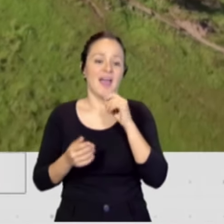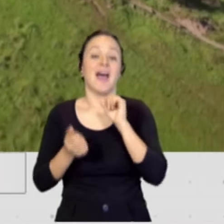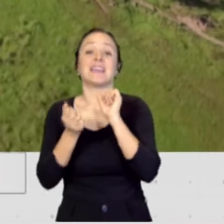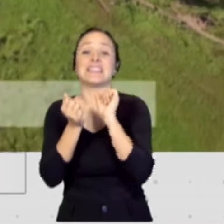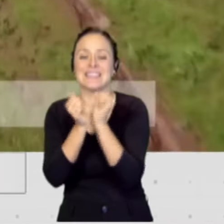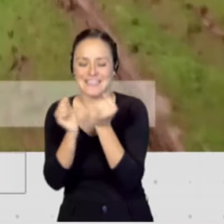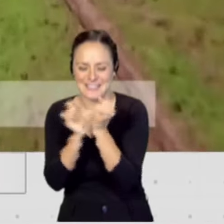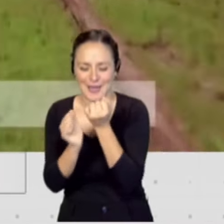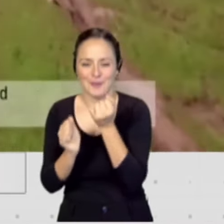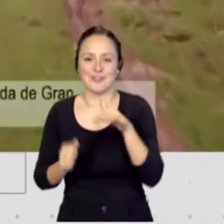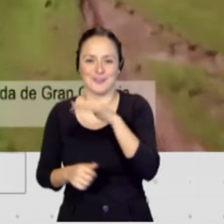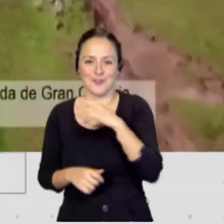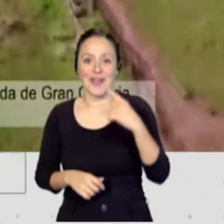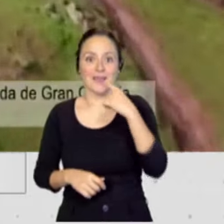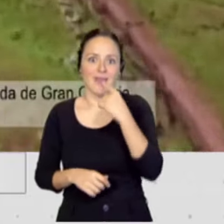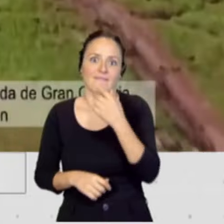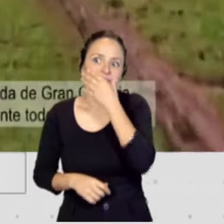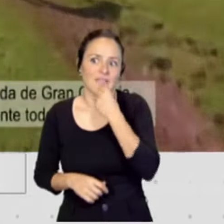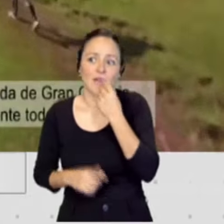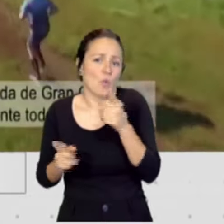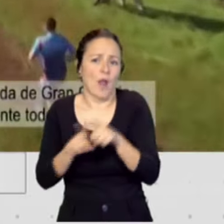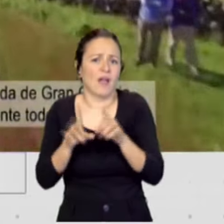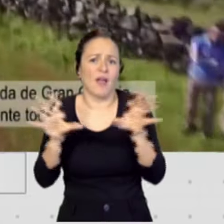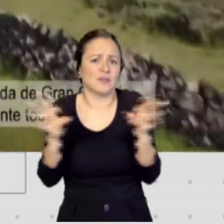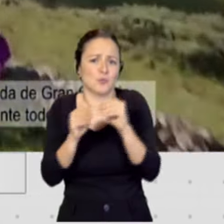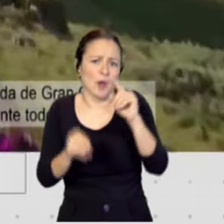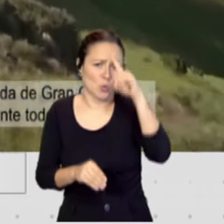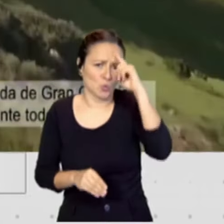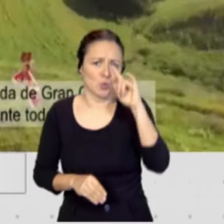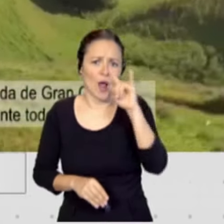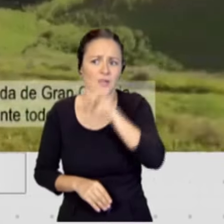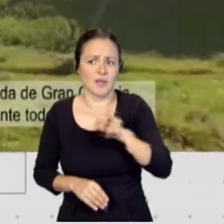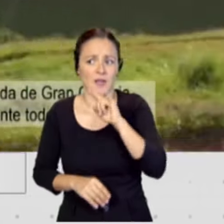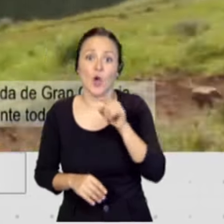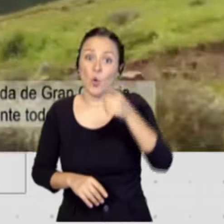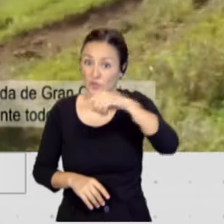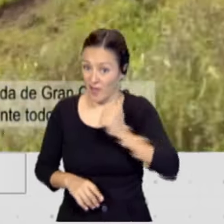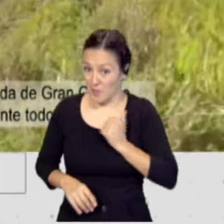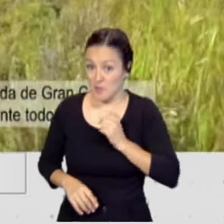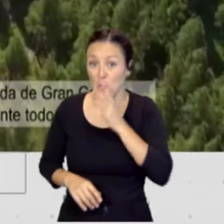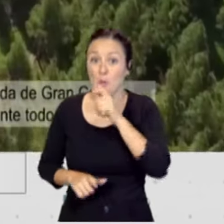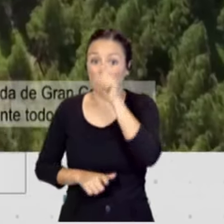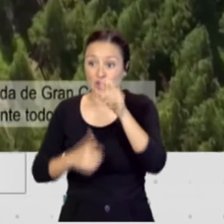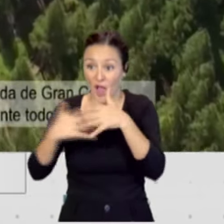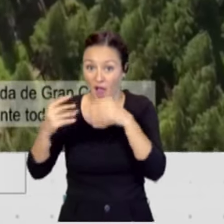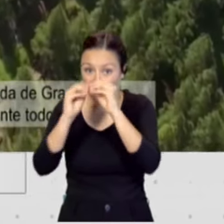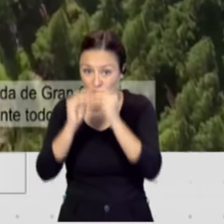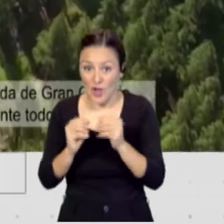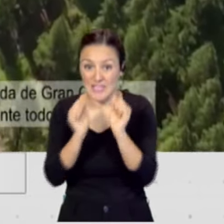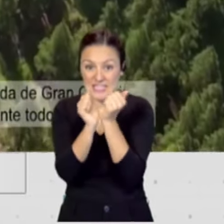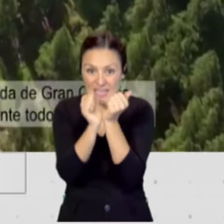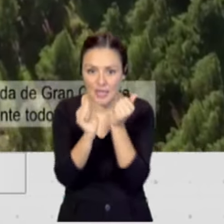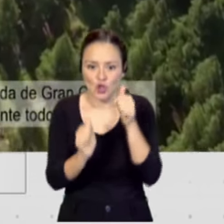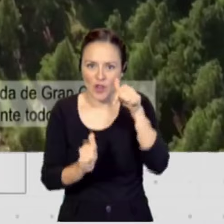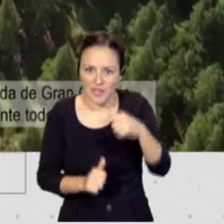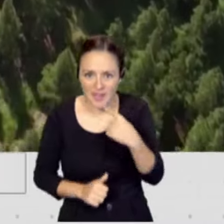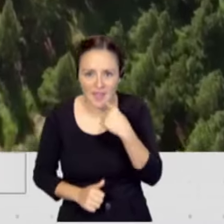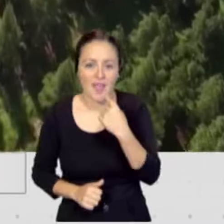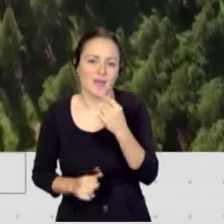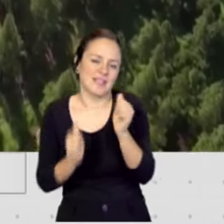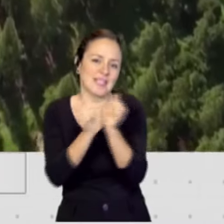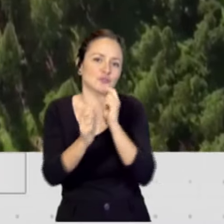la cultura canaria y que no se pierda tampoco todo lo que han hecho esos artesanos para poder llevar a cabo el queso de guía el queso de flor a donde está en